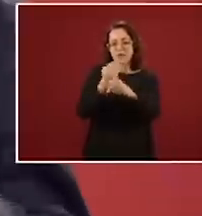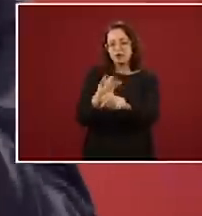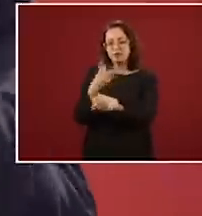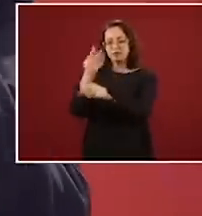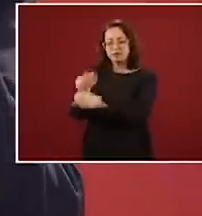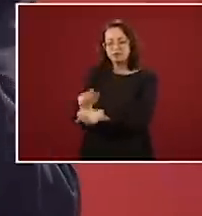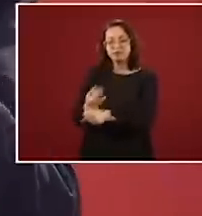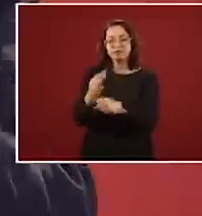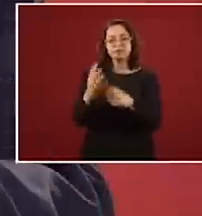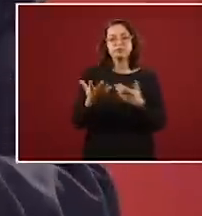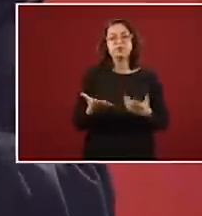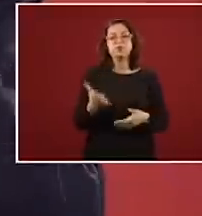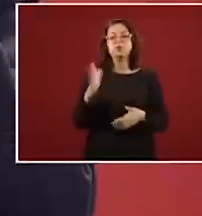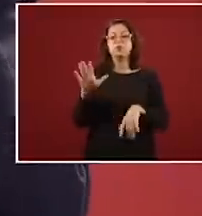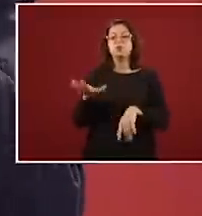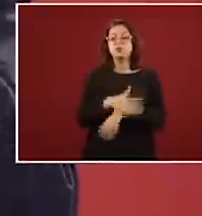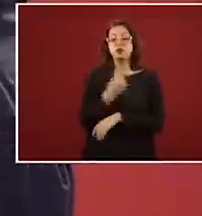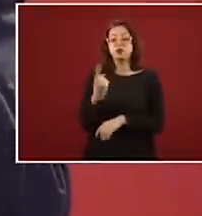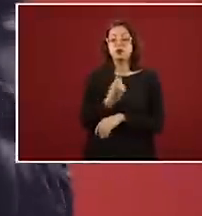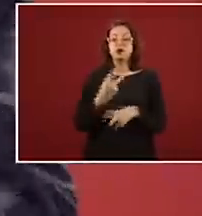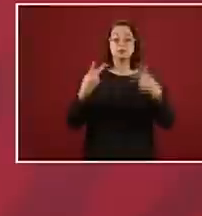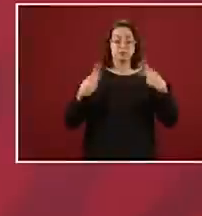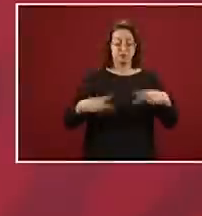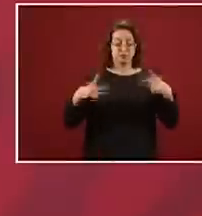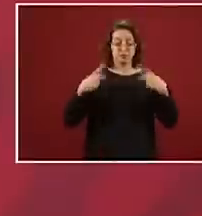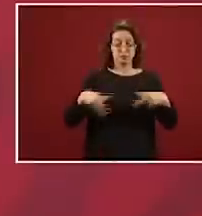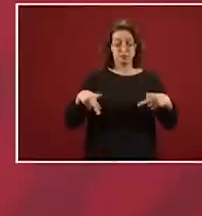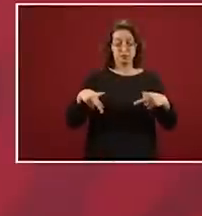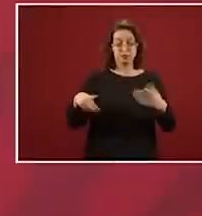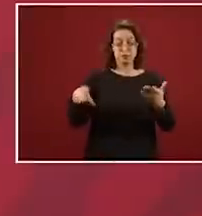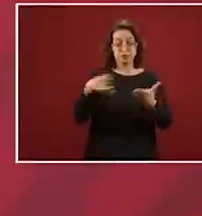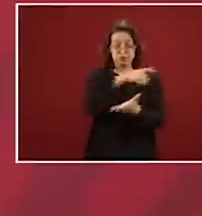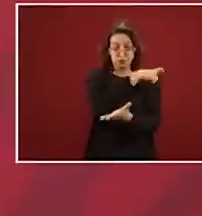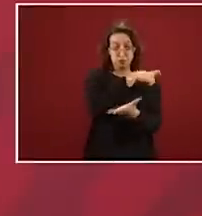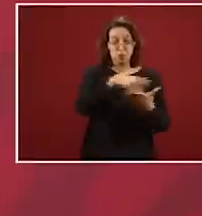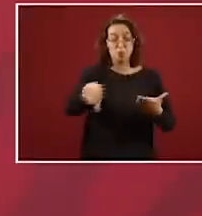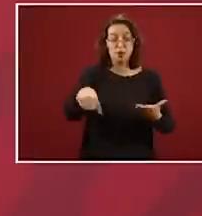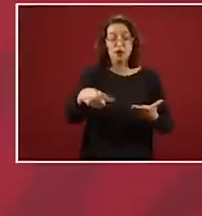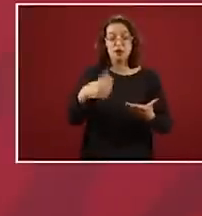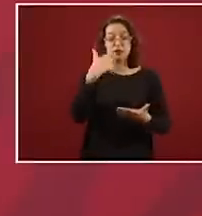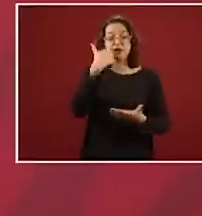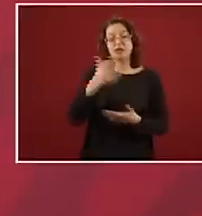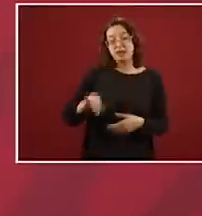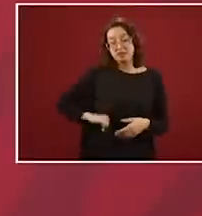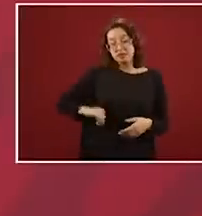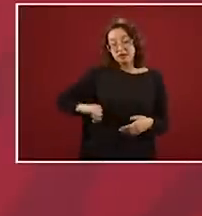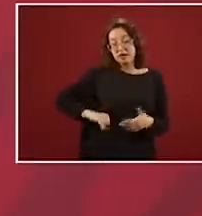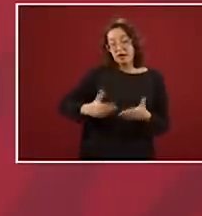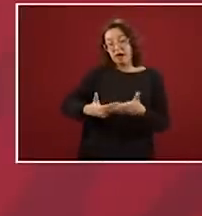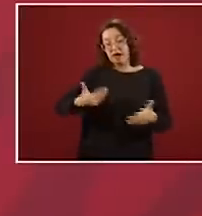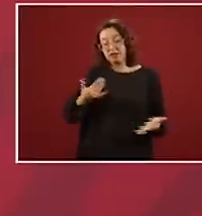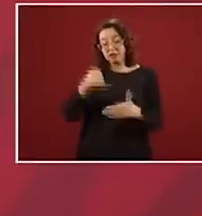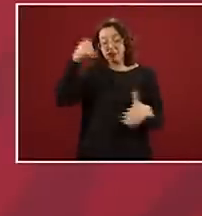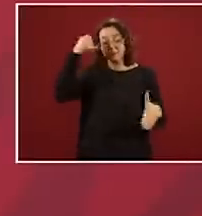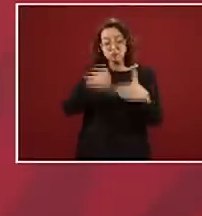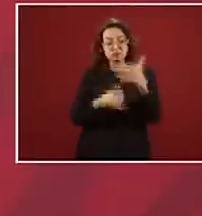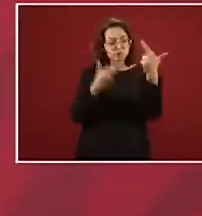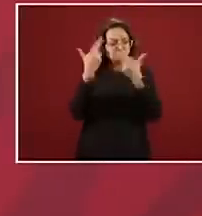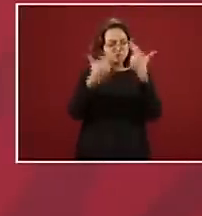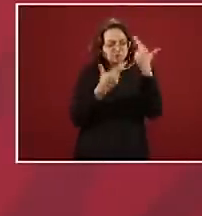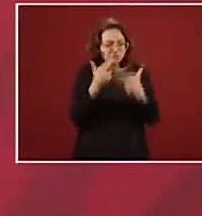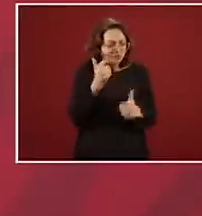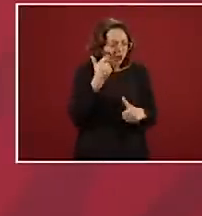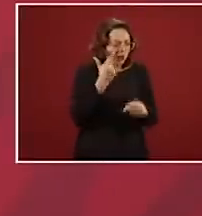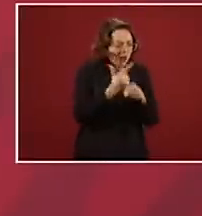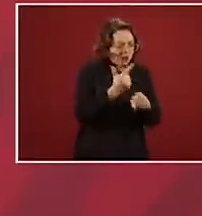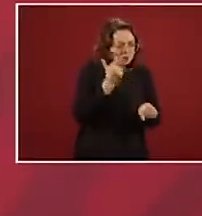porque los compradores tuvieron que hacer una revisión a fondo y todo aquello que no